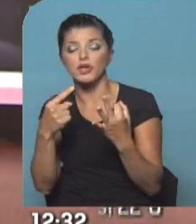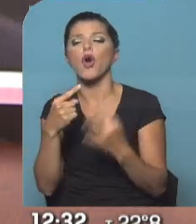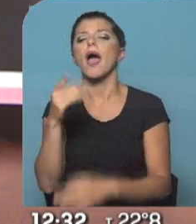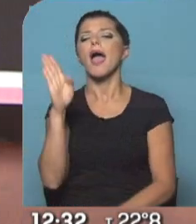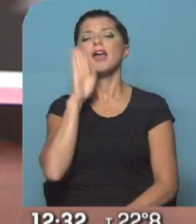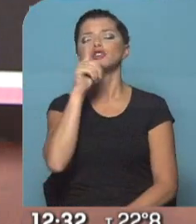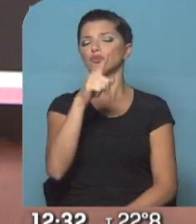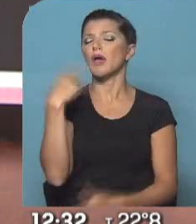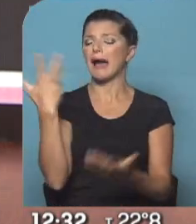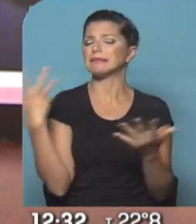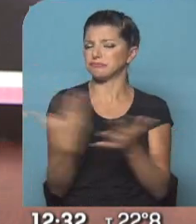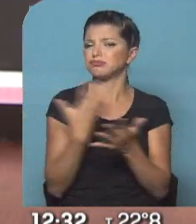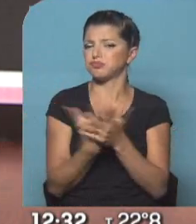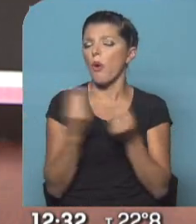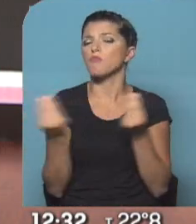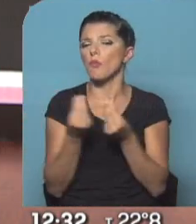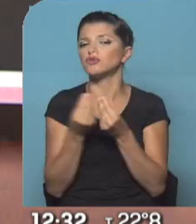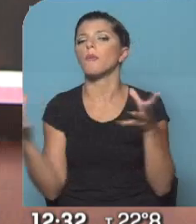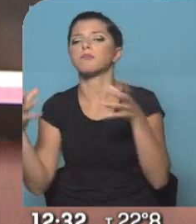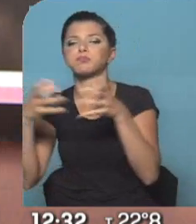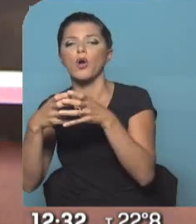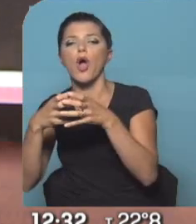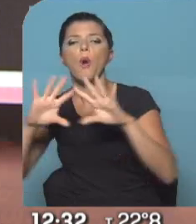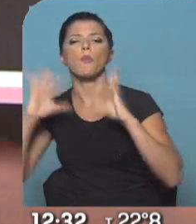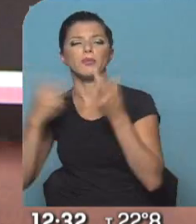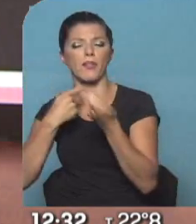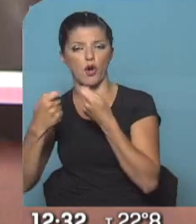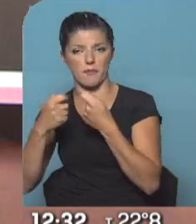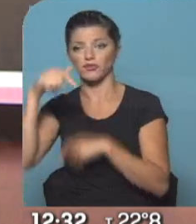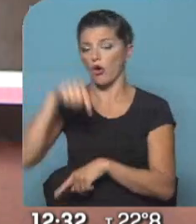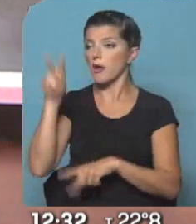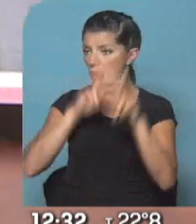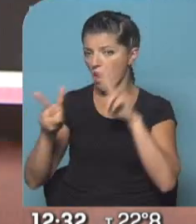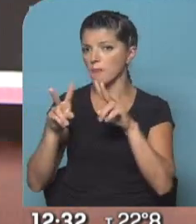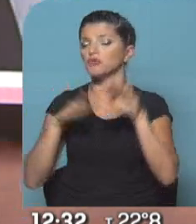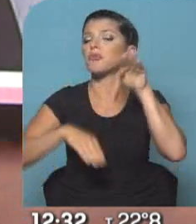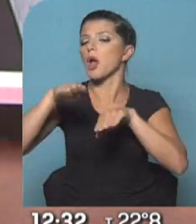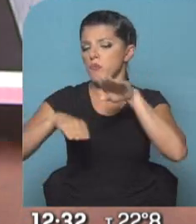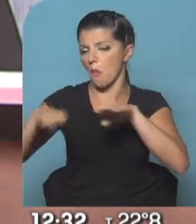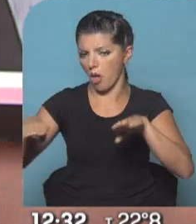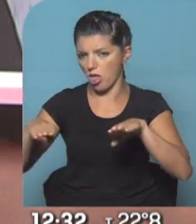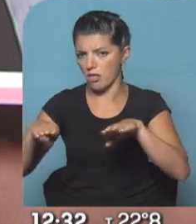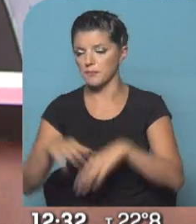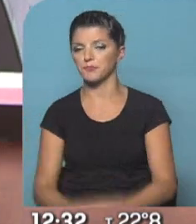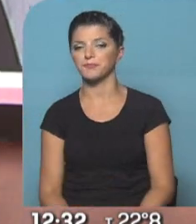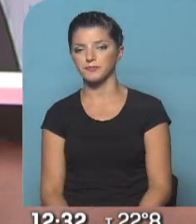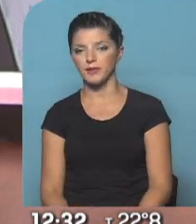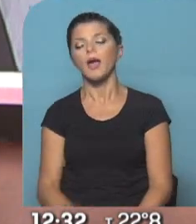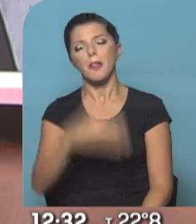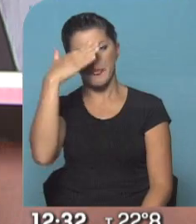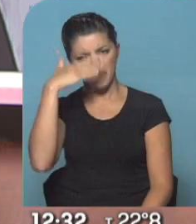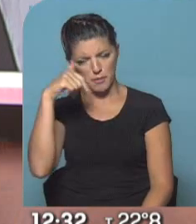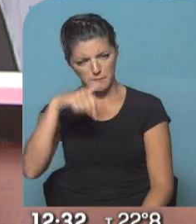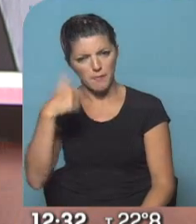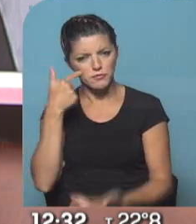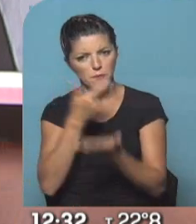muy castigado por la Organización Mundial de Comercio. Ahora pretende un mejor trato en estas relaciones bilaterales. Vamos a repasar qué es lo